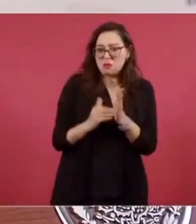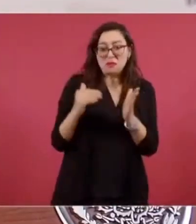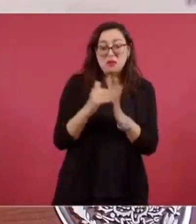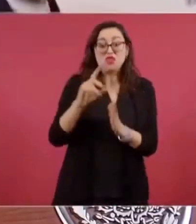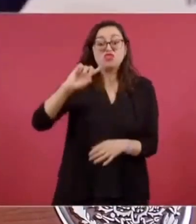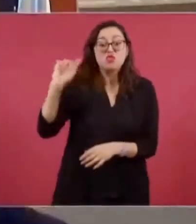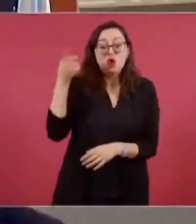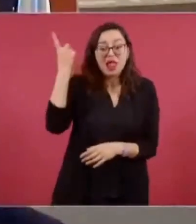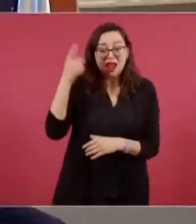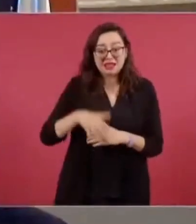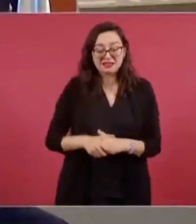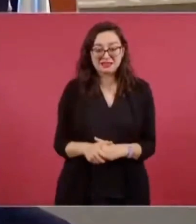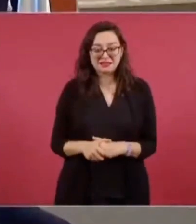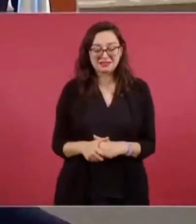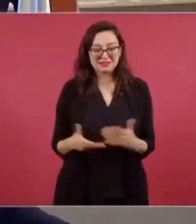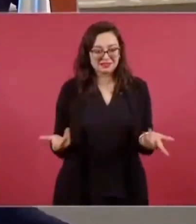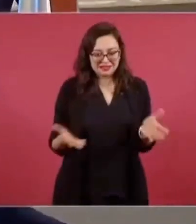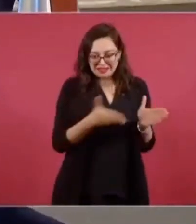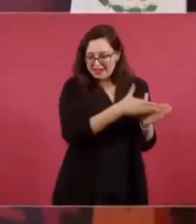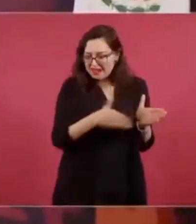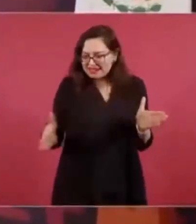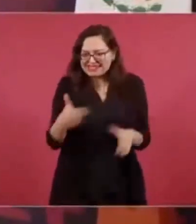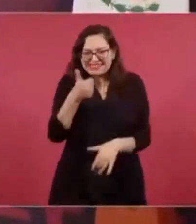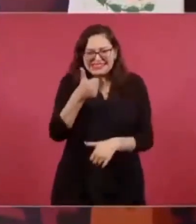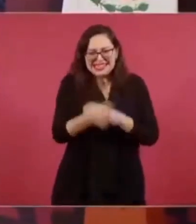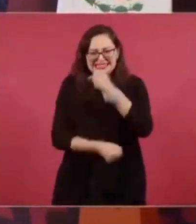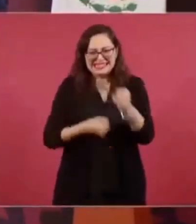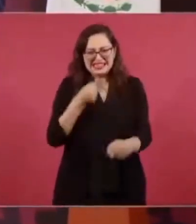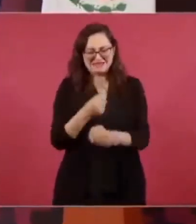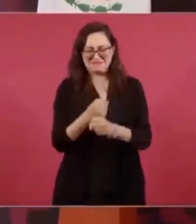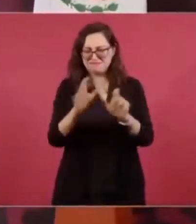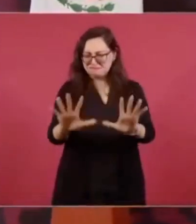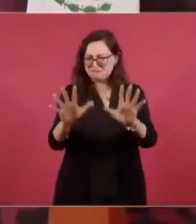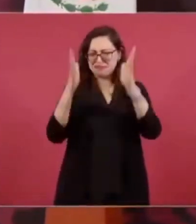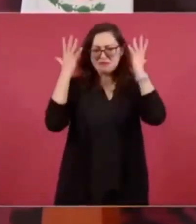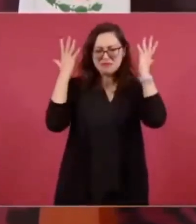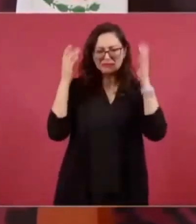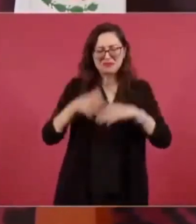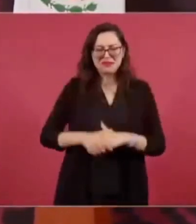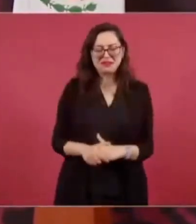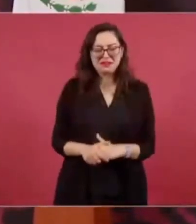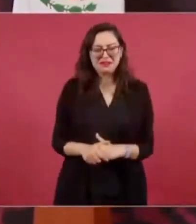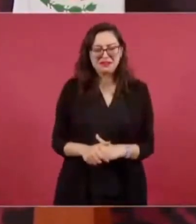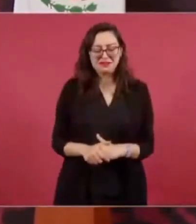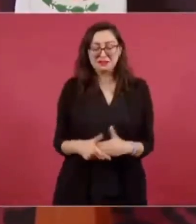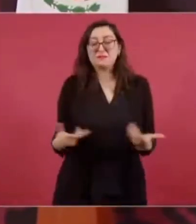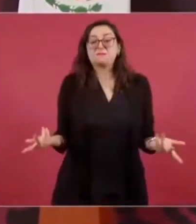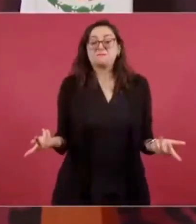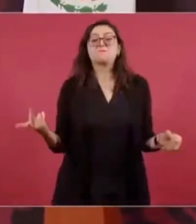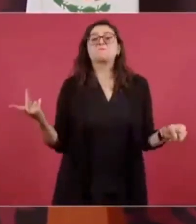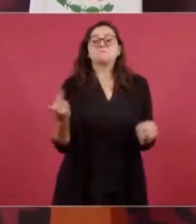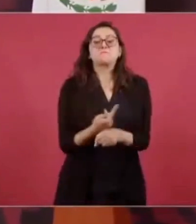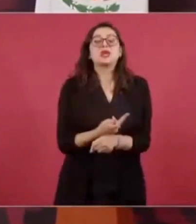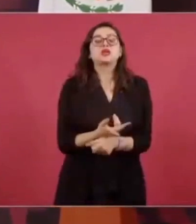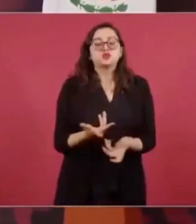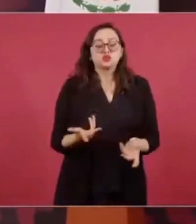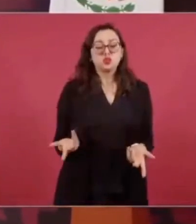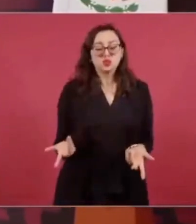O sea, se puede probar. ¿Y qué pasa en ese entonces? ¿Qué